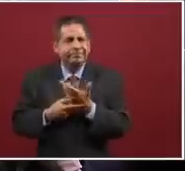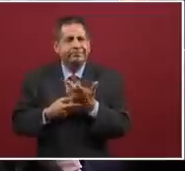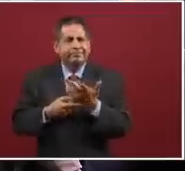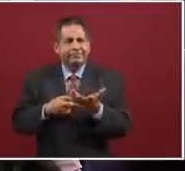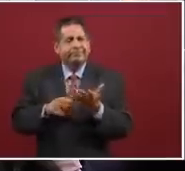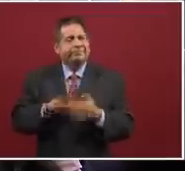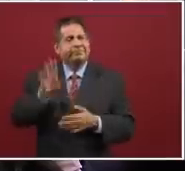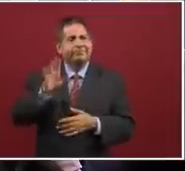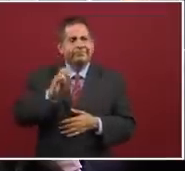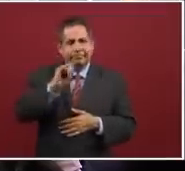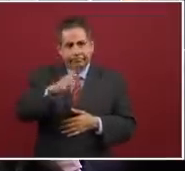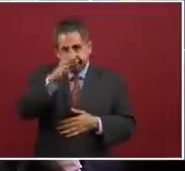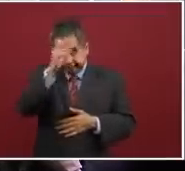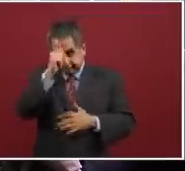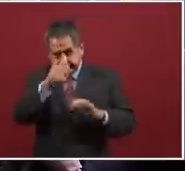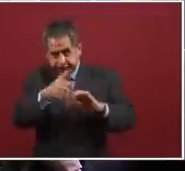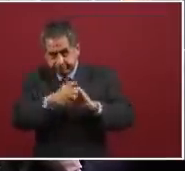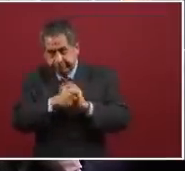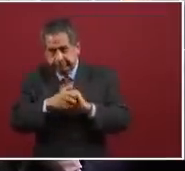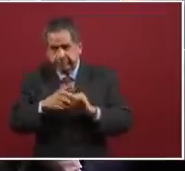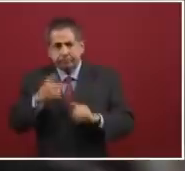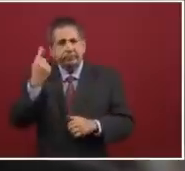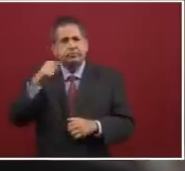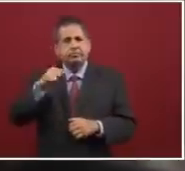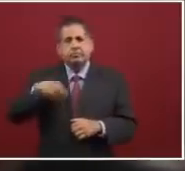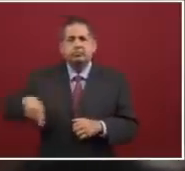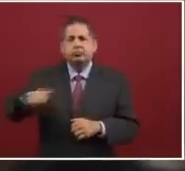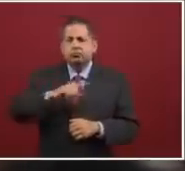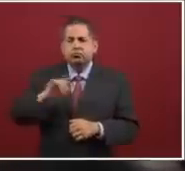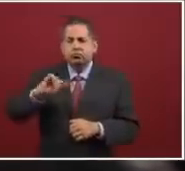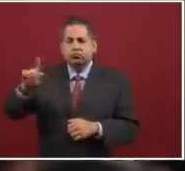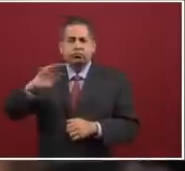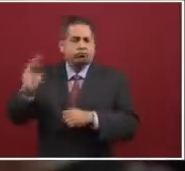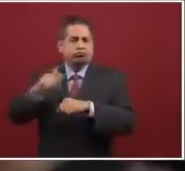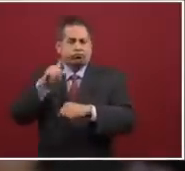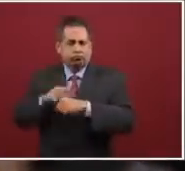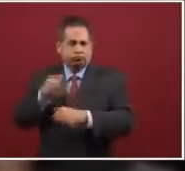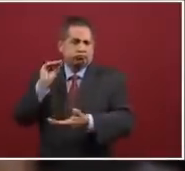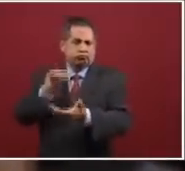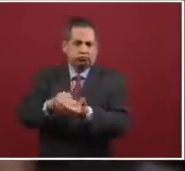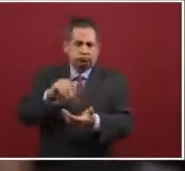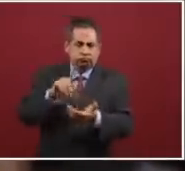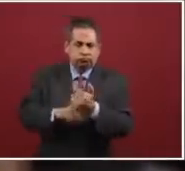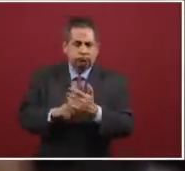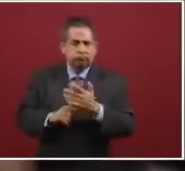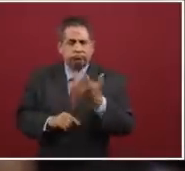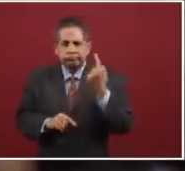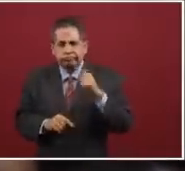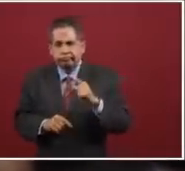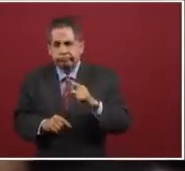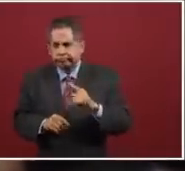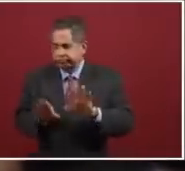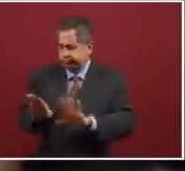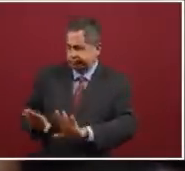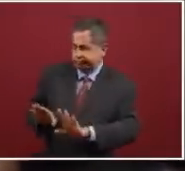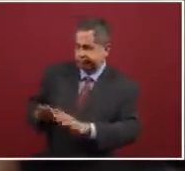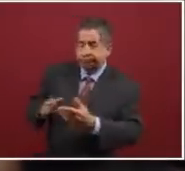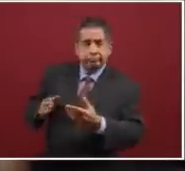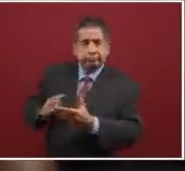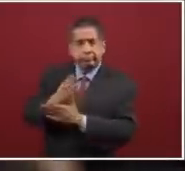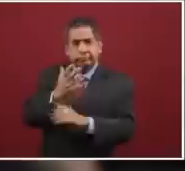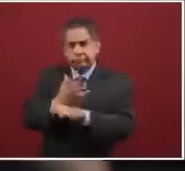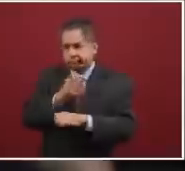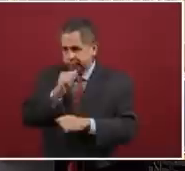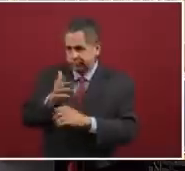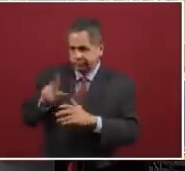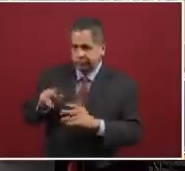pues una especie de pacto para que intervengan las autoridades federales en impedir el cruce de migrantes hacia Estados Unidos.